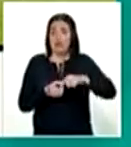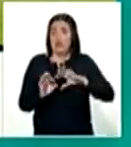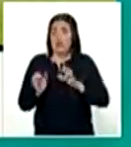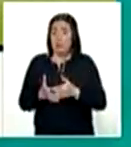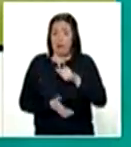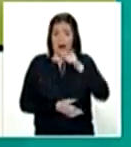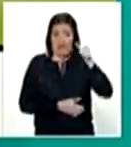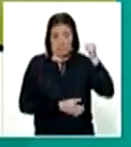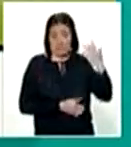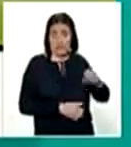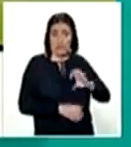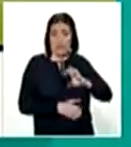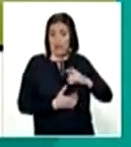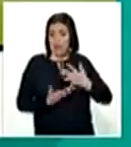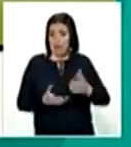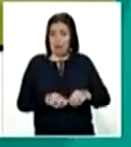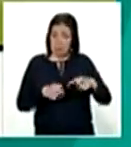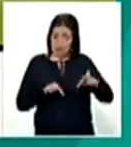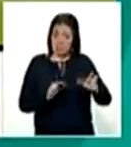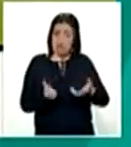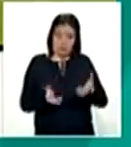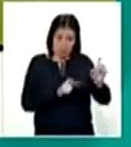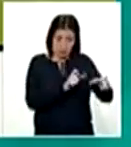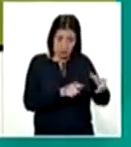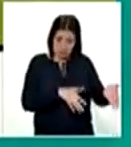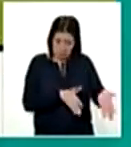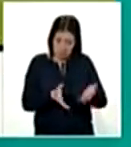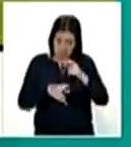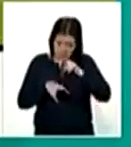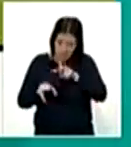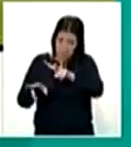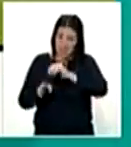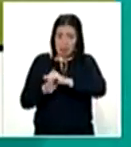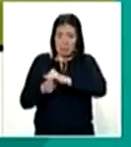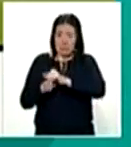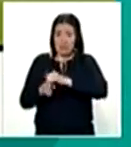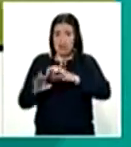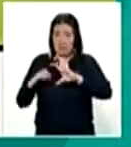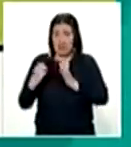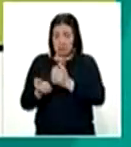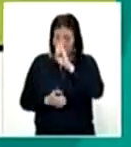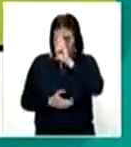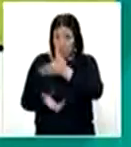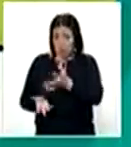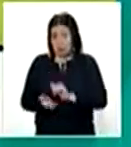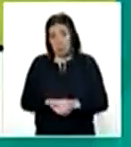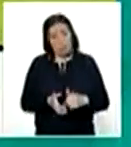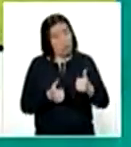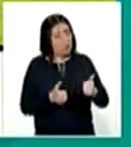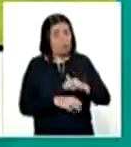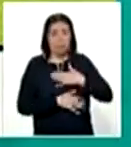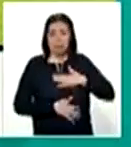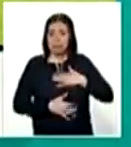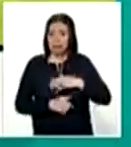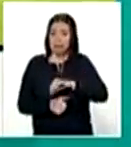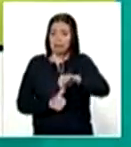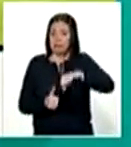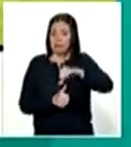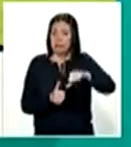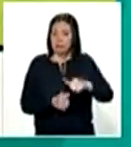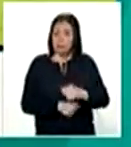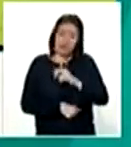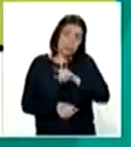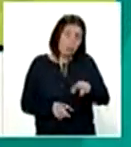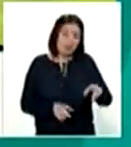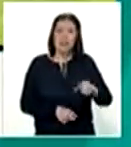ayer, por ejemplo, Gareca dio permiso a los hinchas para que puedan ver las prácticas de la selección peruana. O sea, definitivamente es un gran ambiente y lo que está buscando Gareca